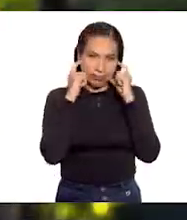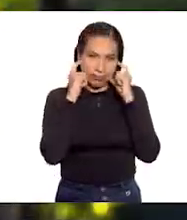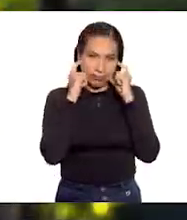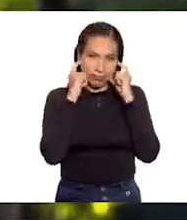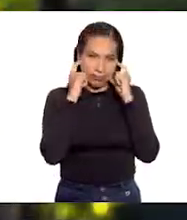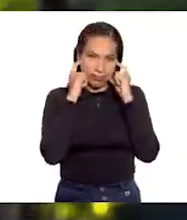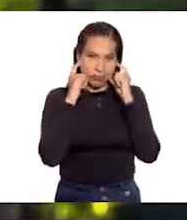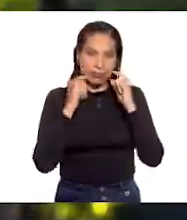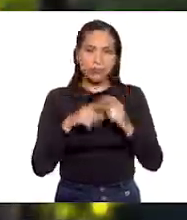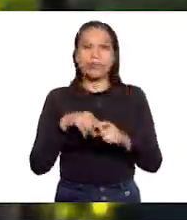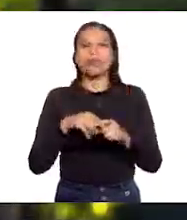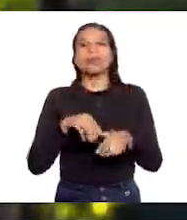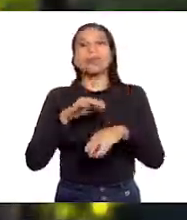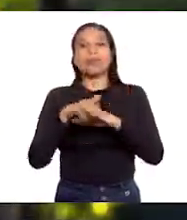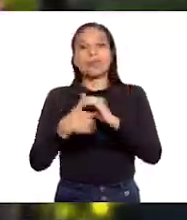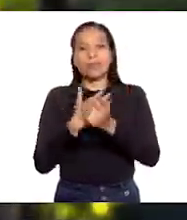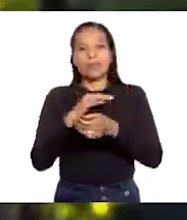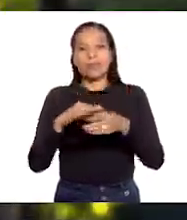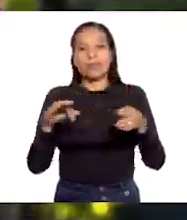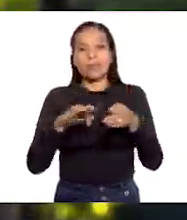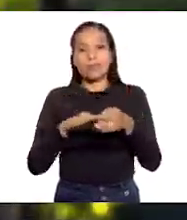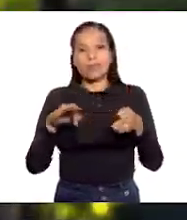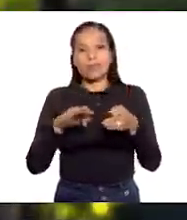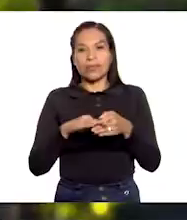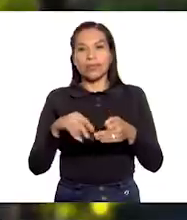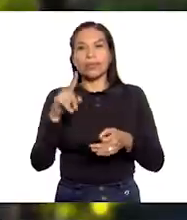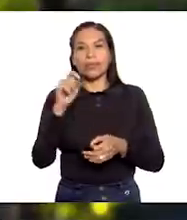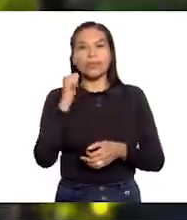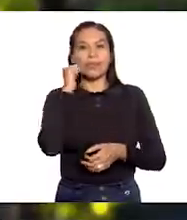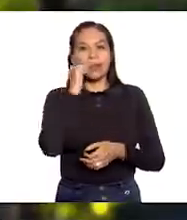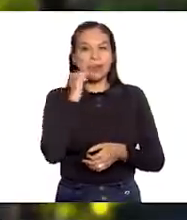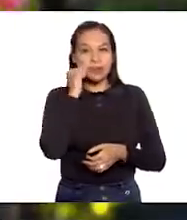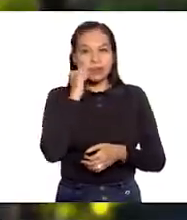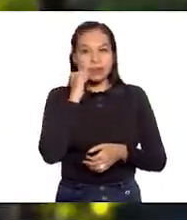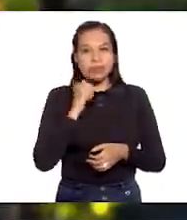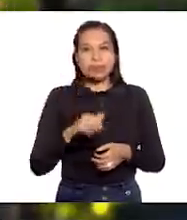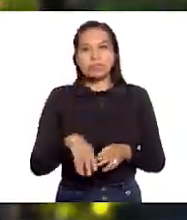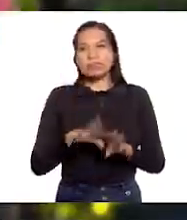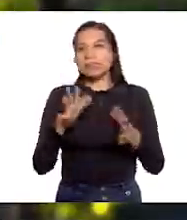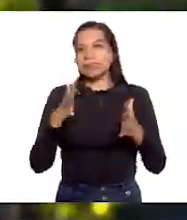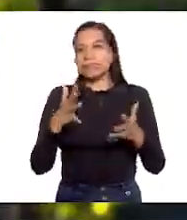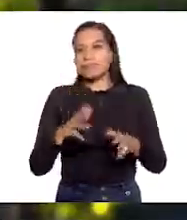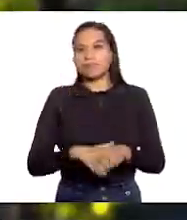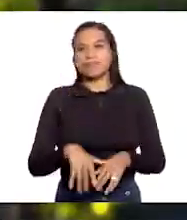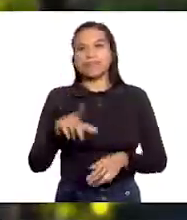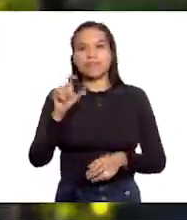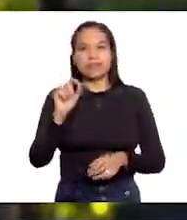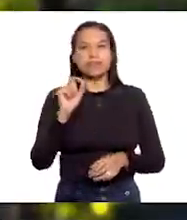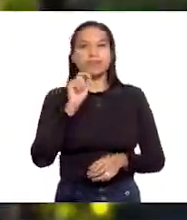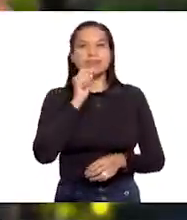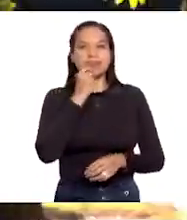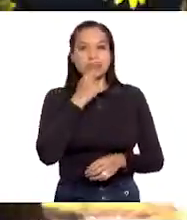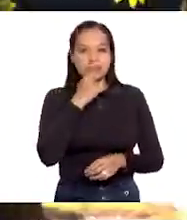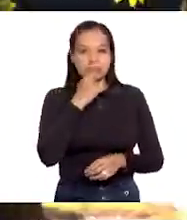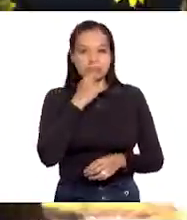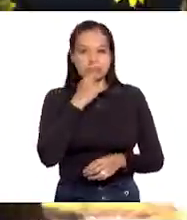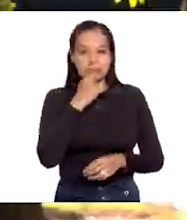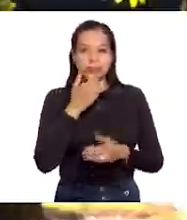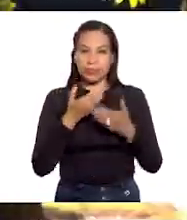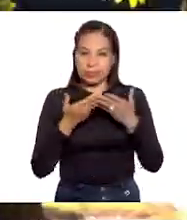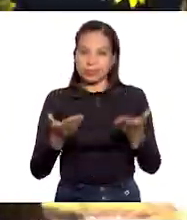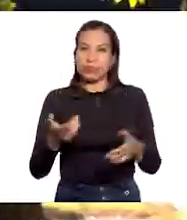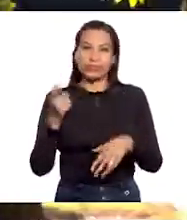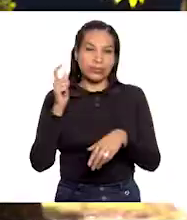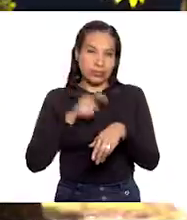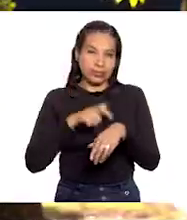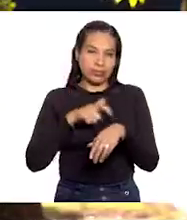cubrebocas. Lava tus manos frecuentemente con agua y con jabón por lo menos durante 20 segundos. Ahora